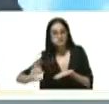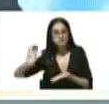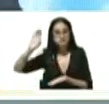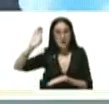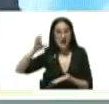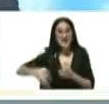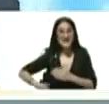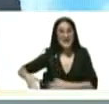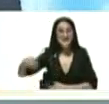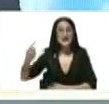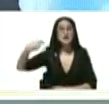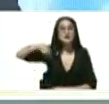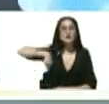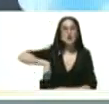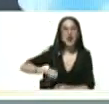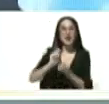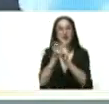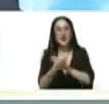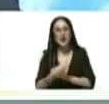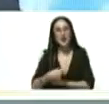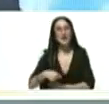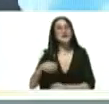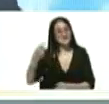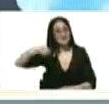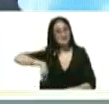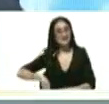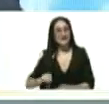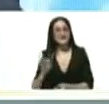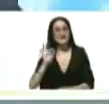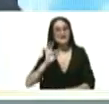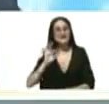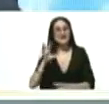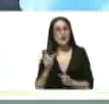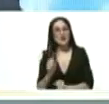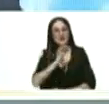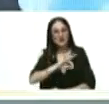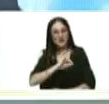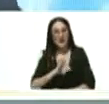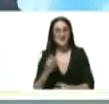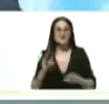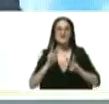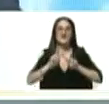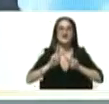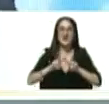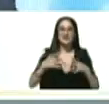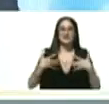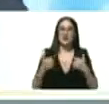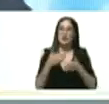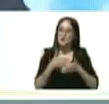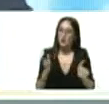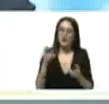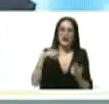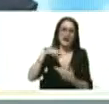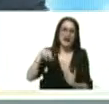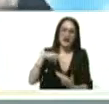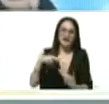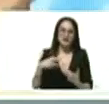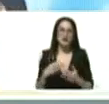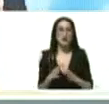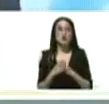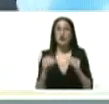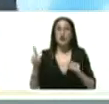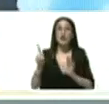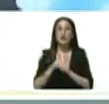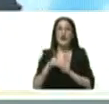en salarios, en seguridad social, en vivienda, en salud pública, en educación pública, en recreación y en todos los